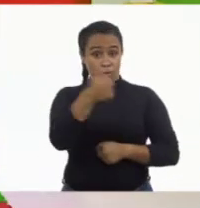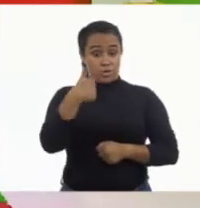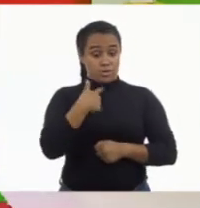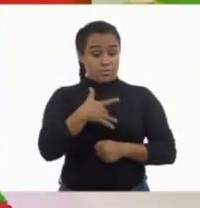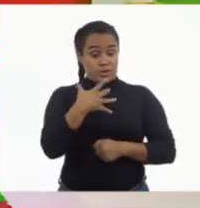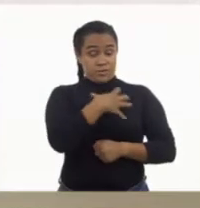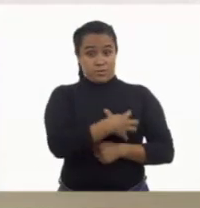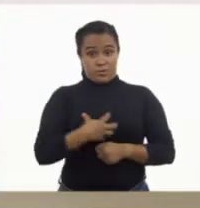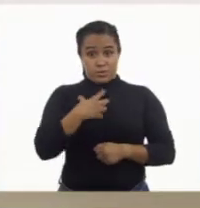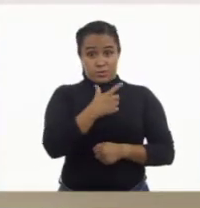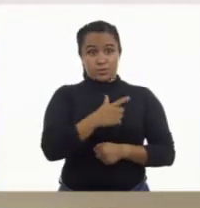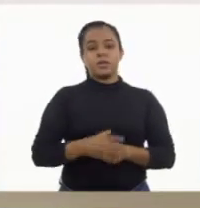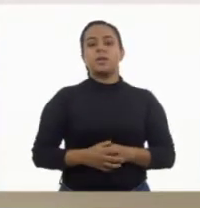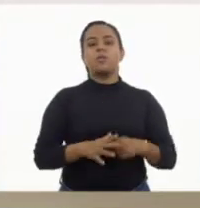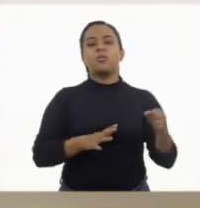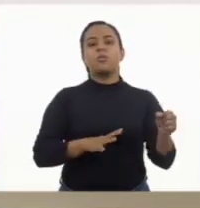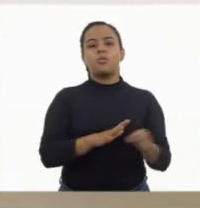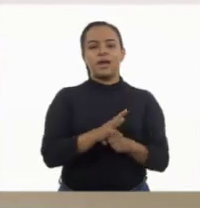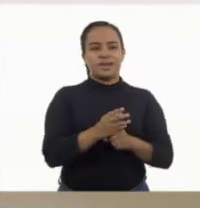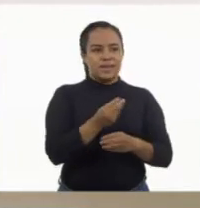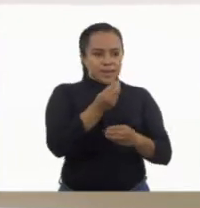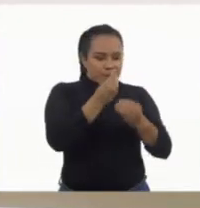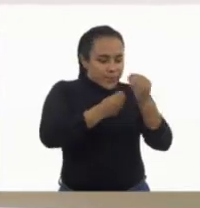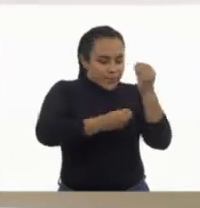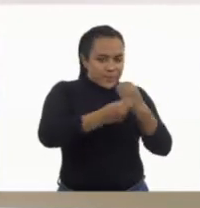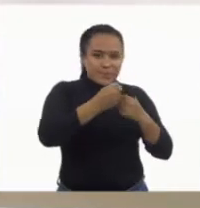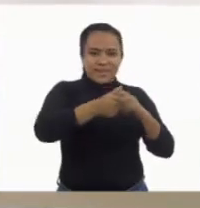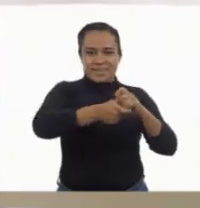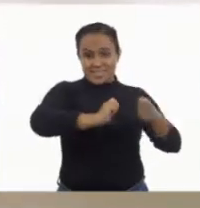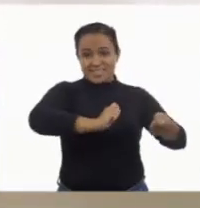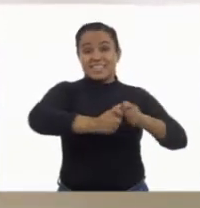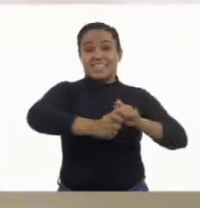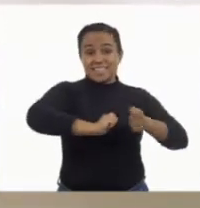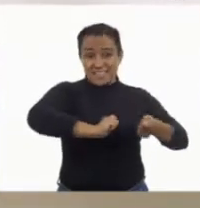alegra es comer chilaquiles.